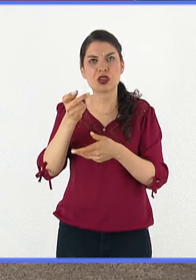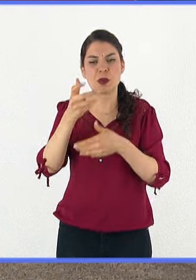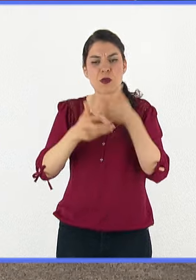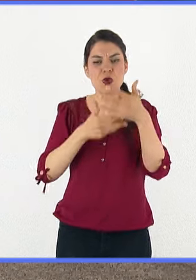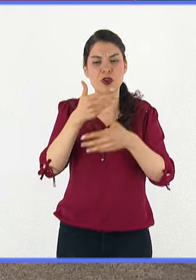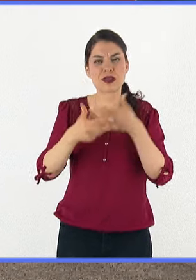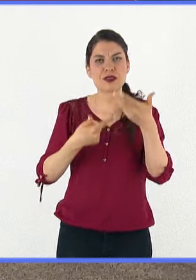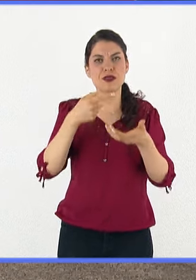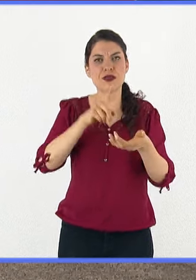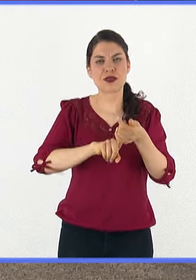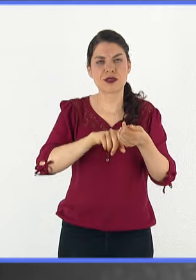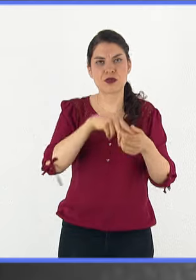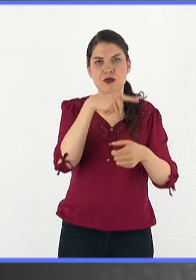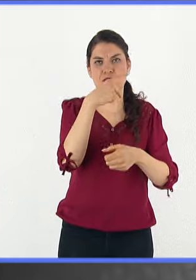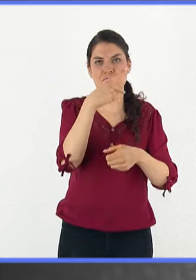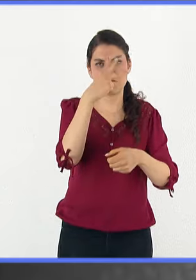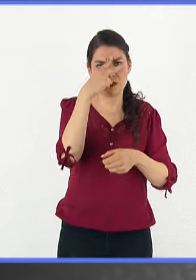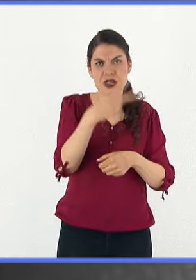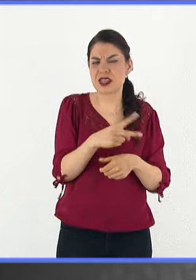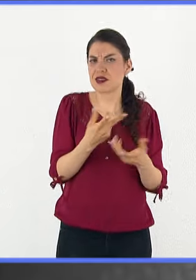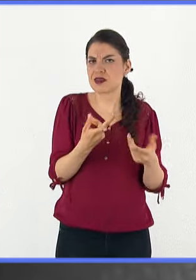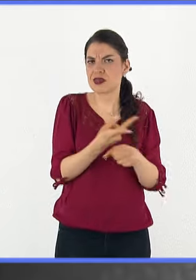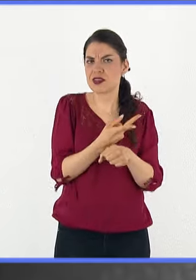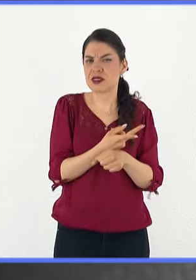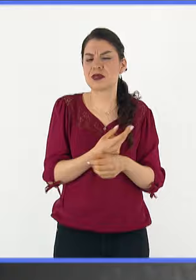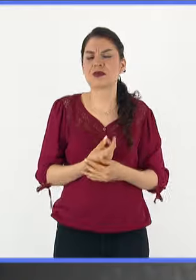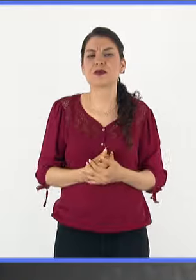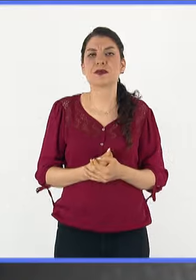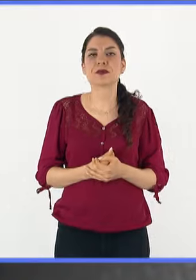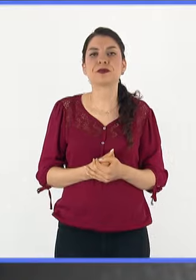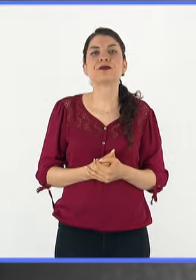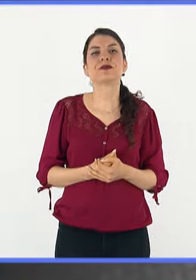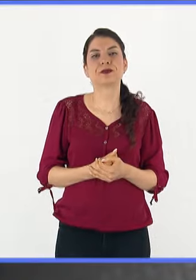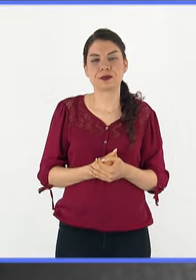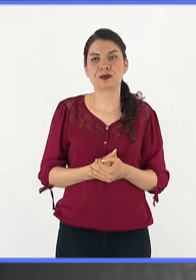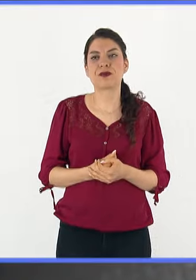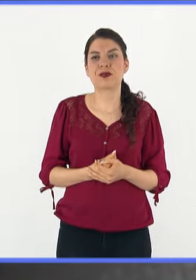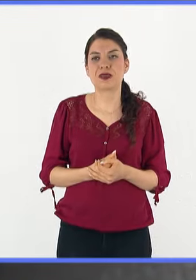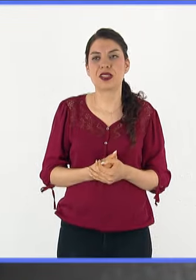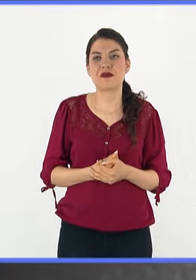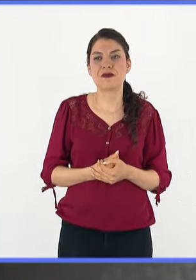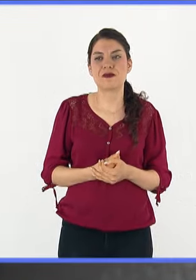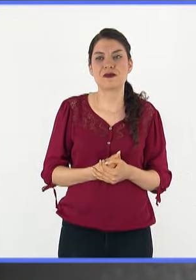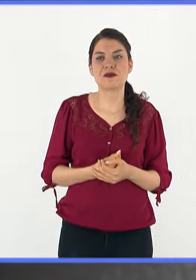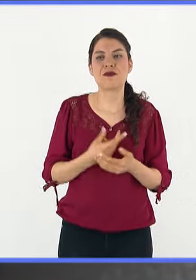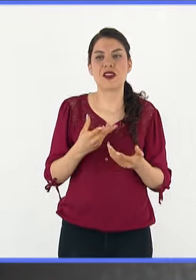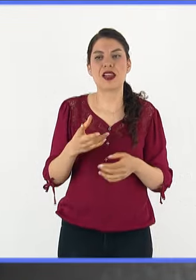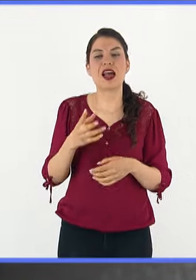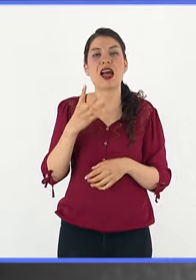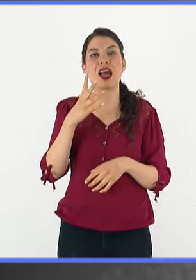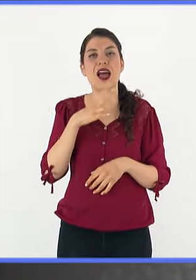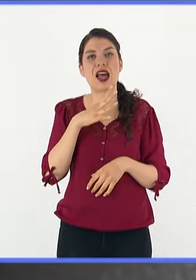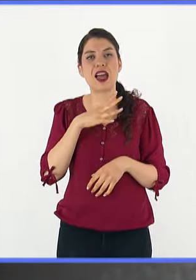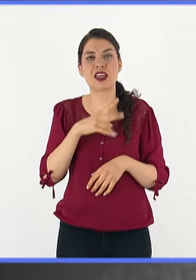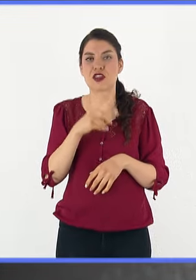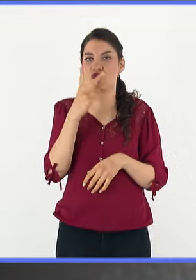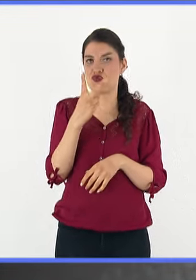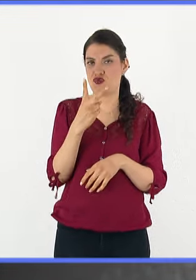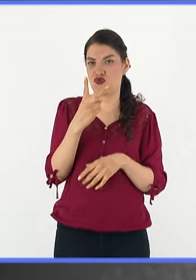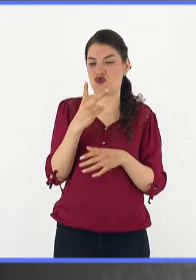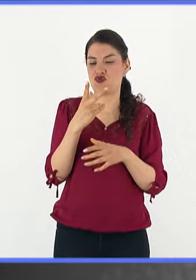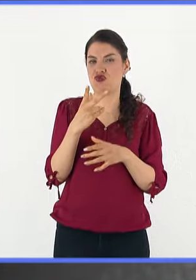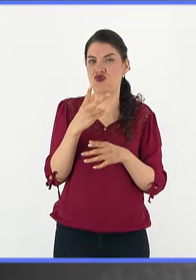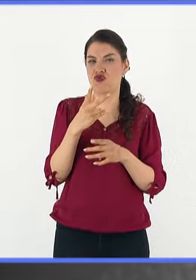nuestro país bueno desde luego que estamos en una en hay dos eh eh escenarios muy eh